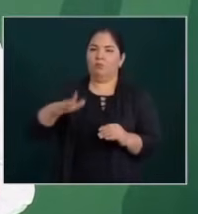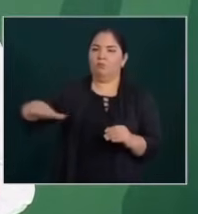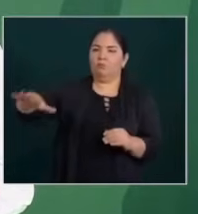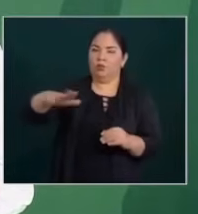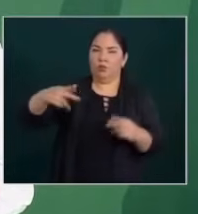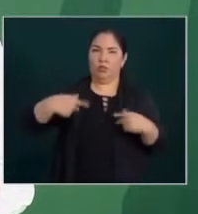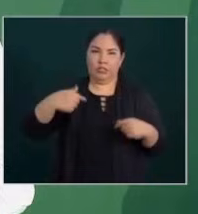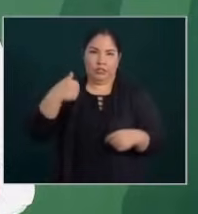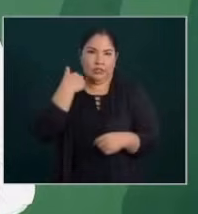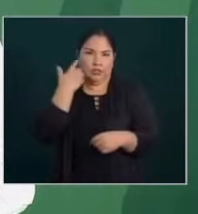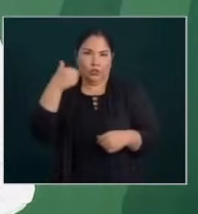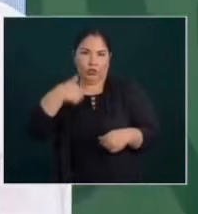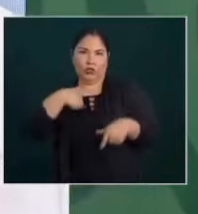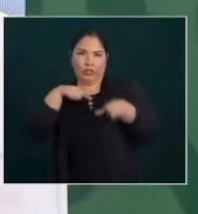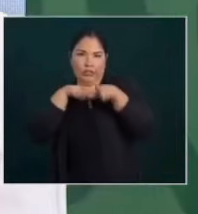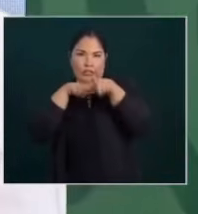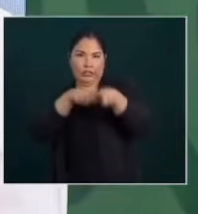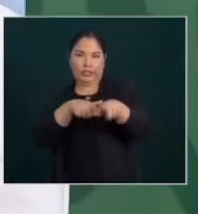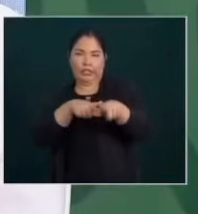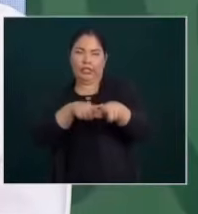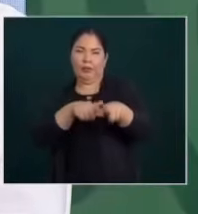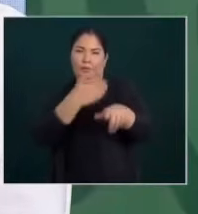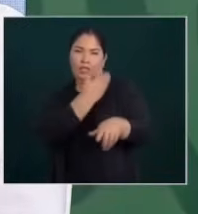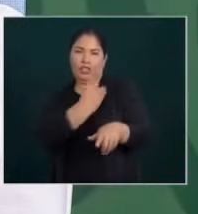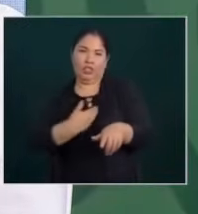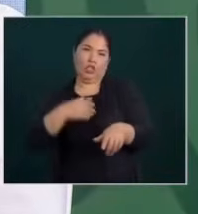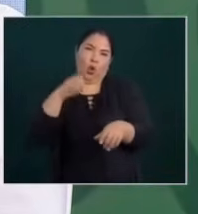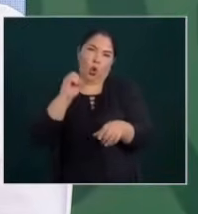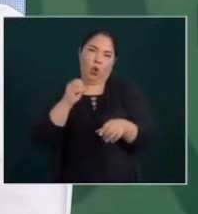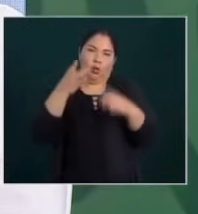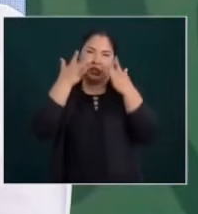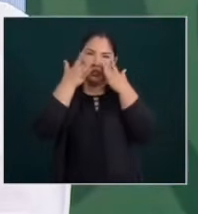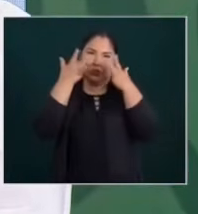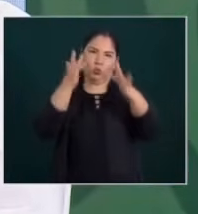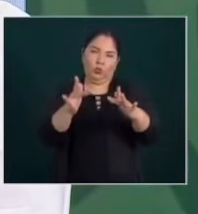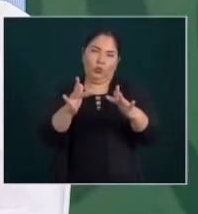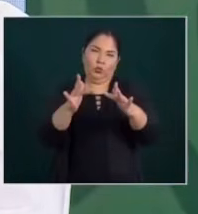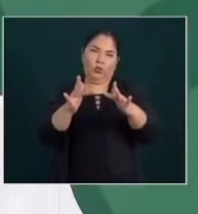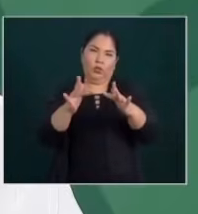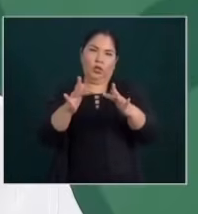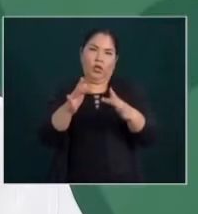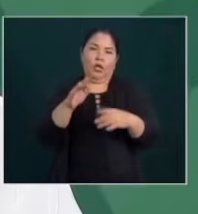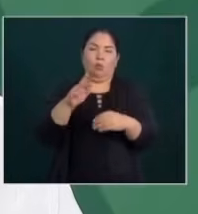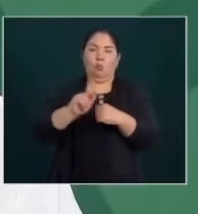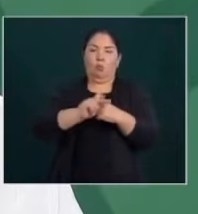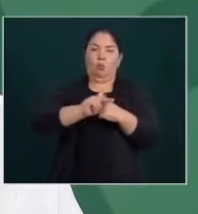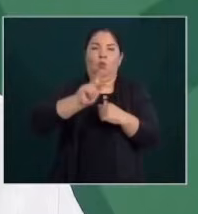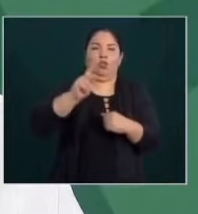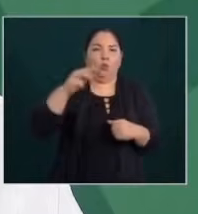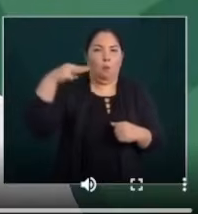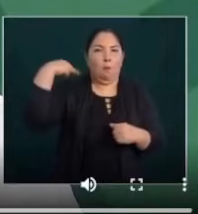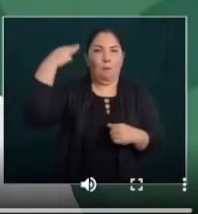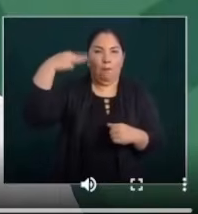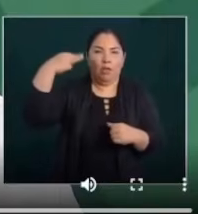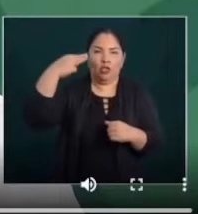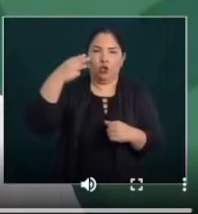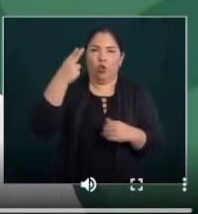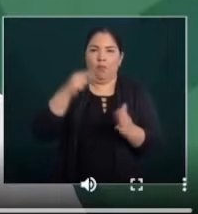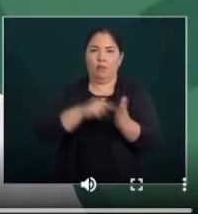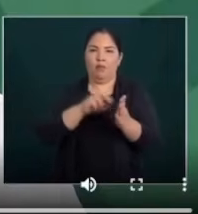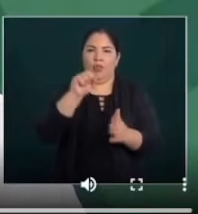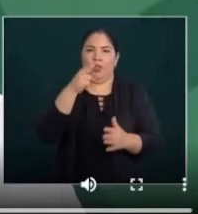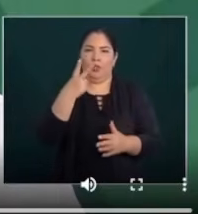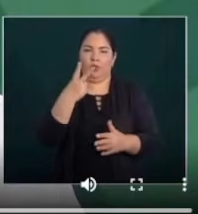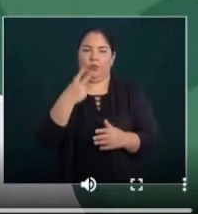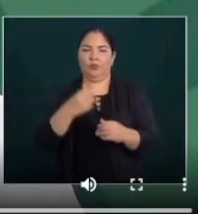quieren que yo continúe o que renuncie y esto va a ser para marzo del año próximo